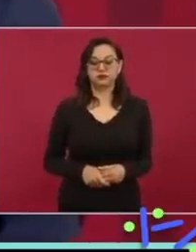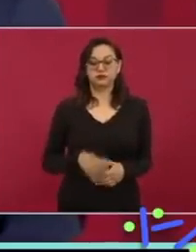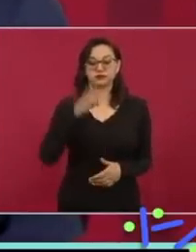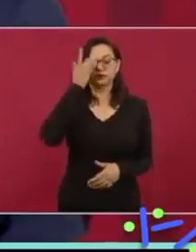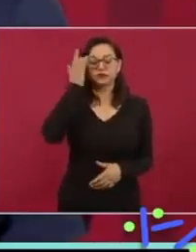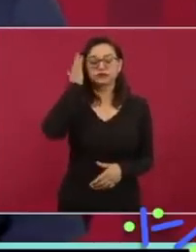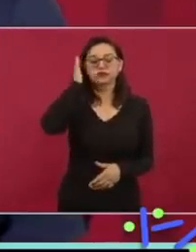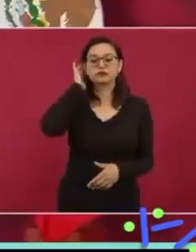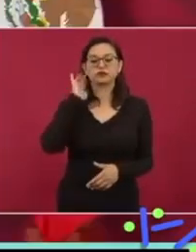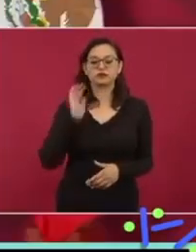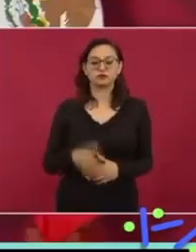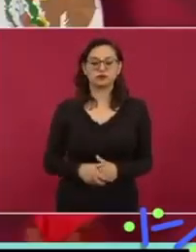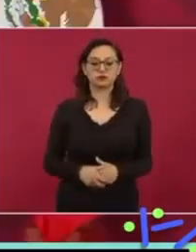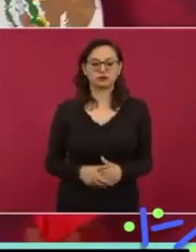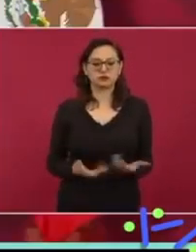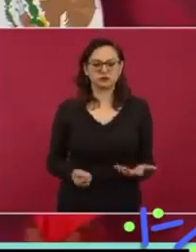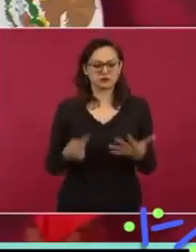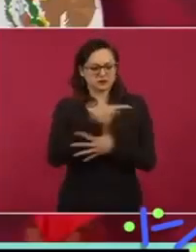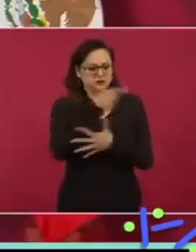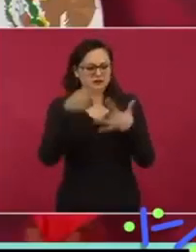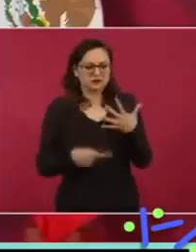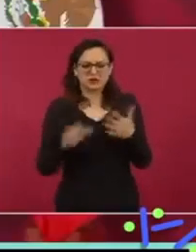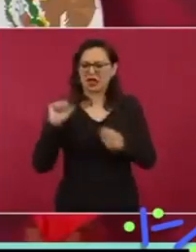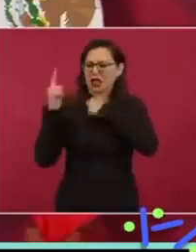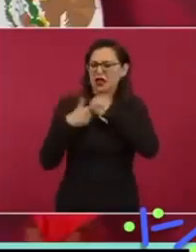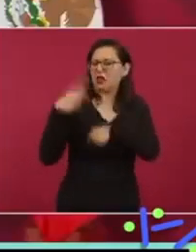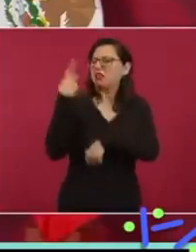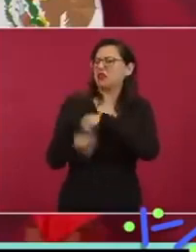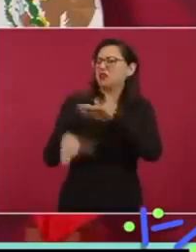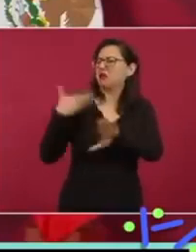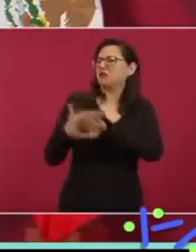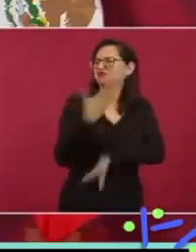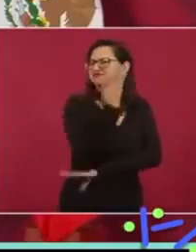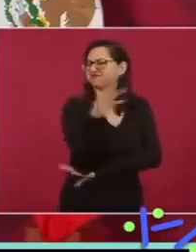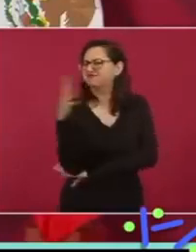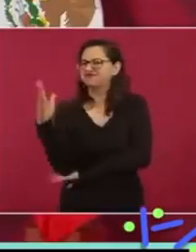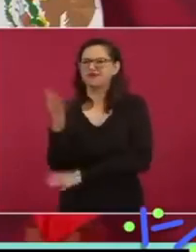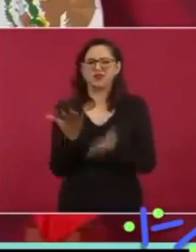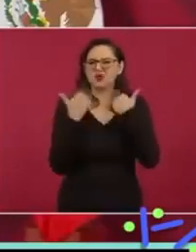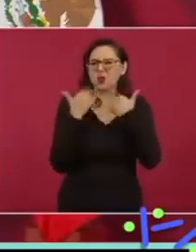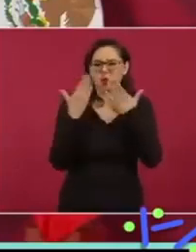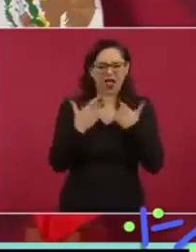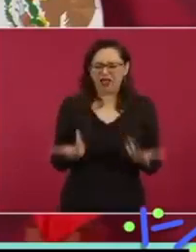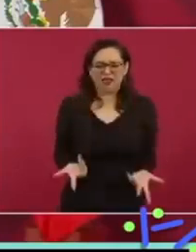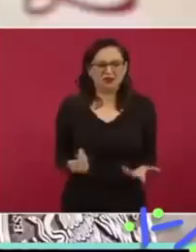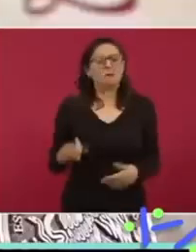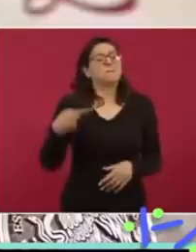No hay elementos, pero en una de esas son los mismos que han destruido